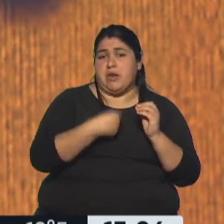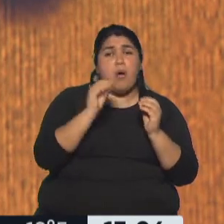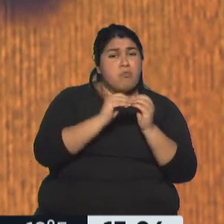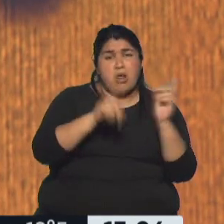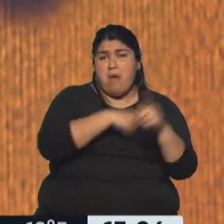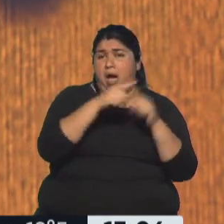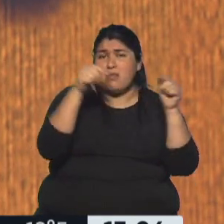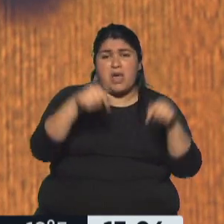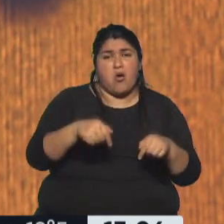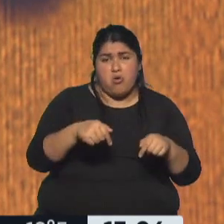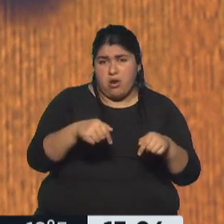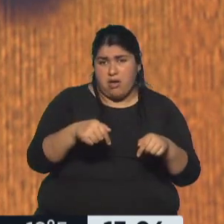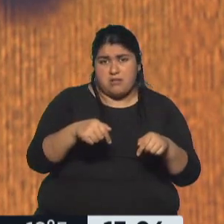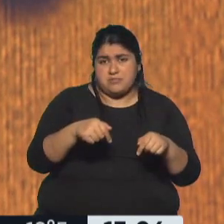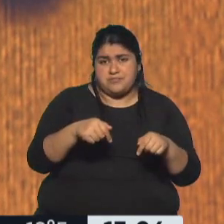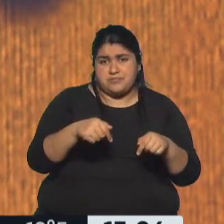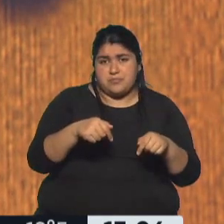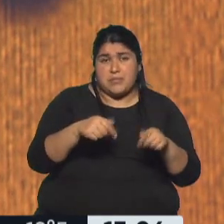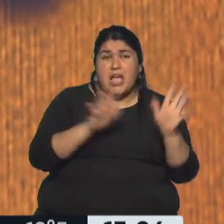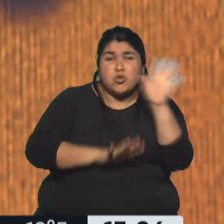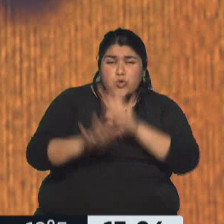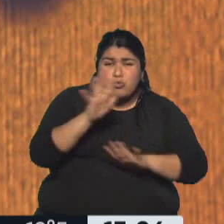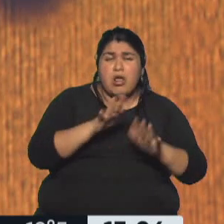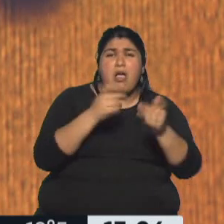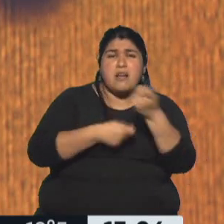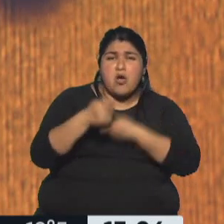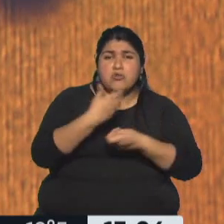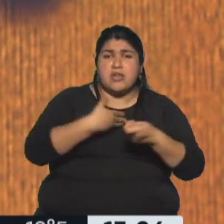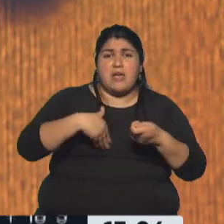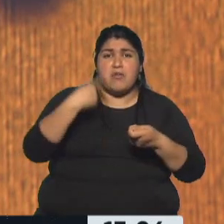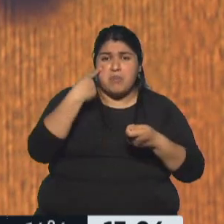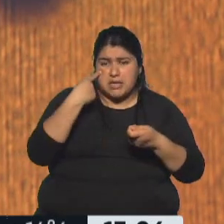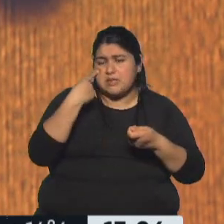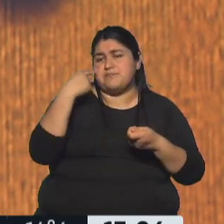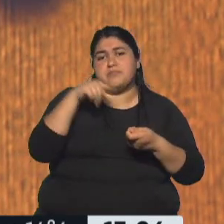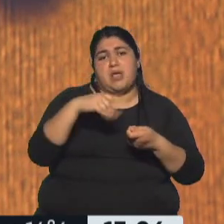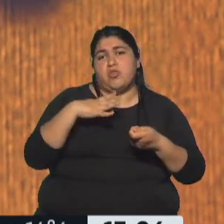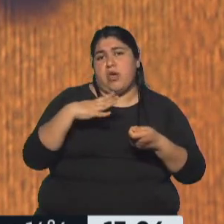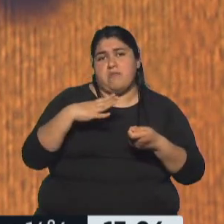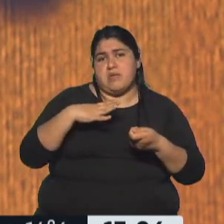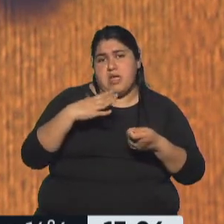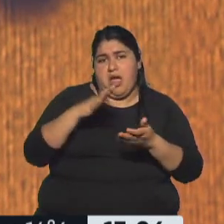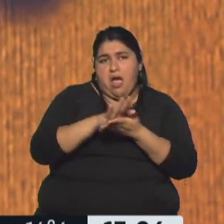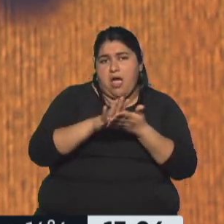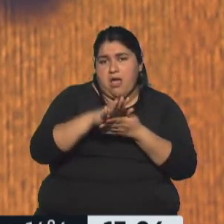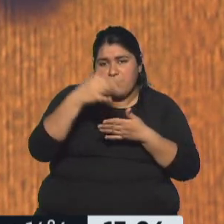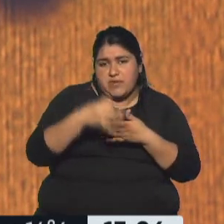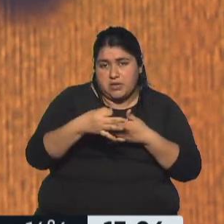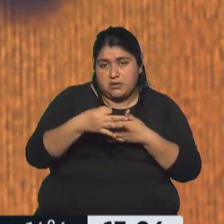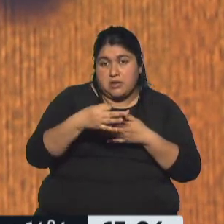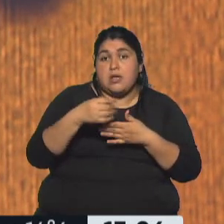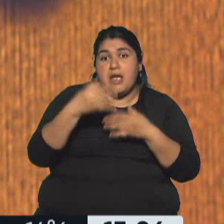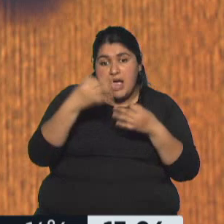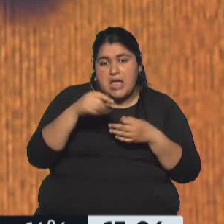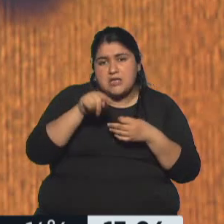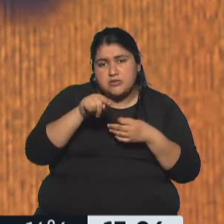día de hoy. La reestructuración o la renegociación con el Fondo Monetario Internacional todavía no ocurrió. Y que no haya ocurrido es